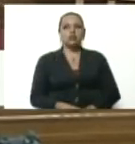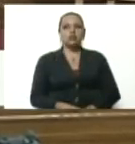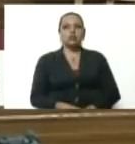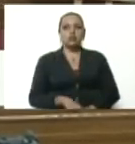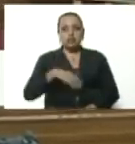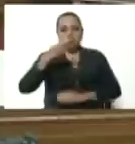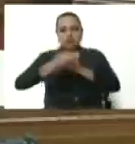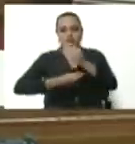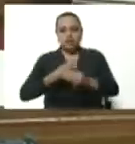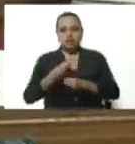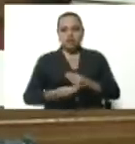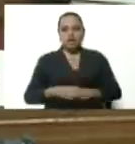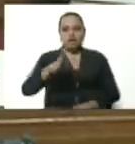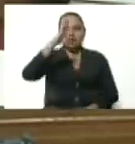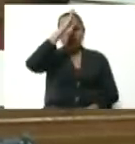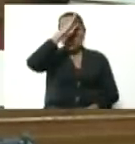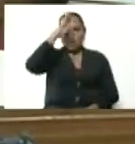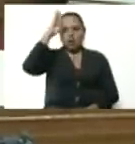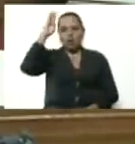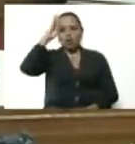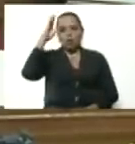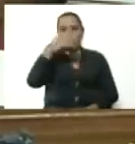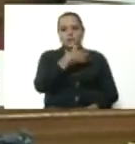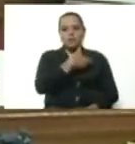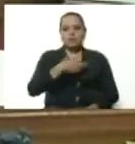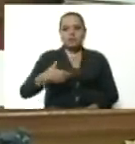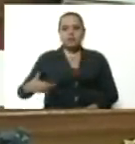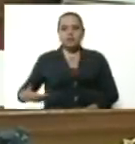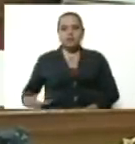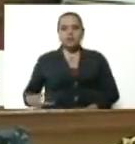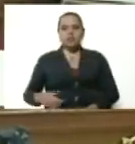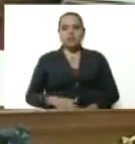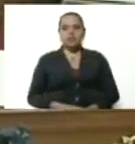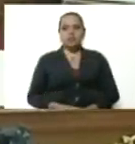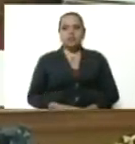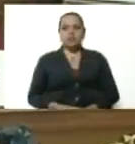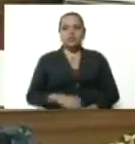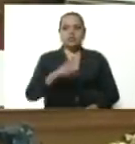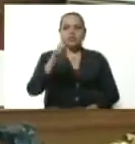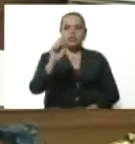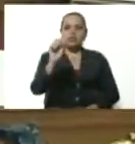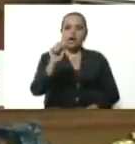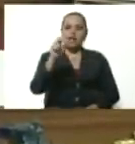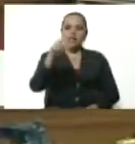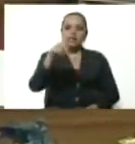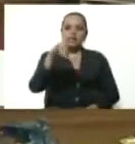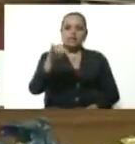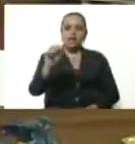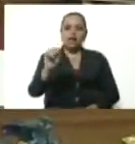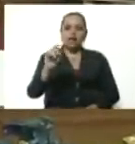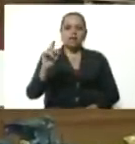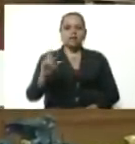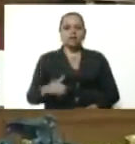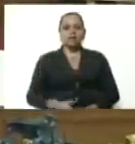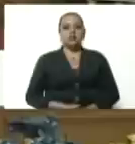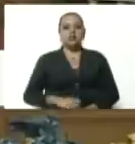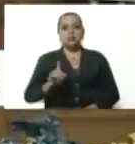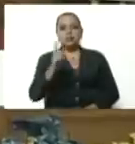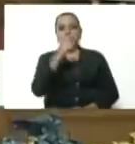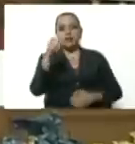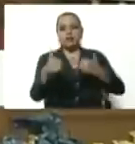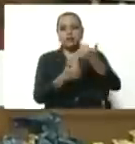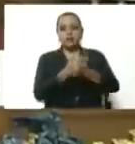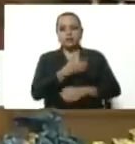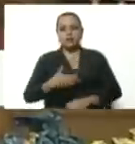Cúmplase. Diosdado Cabello Rondón, presidente, Tania Valentina Díaz, primera vicepresidenta, Gladys